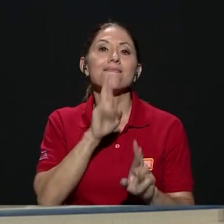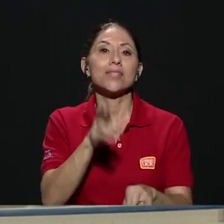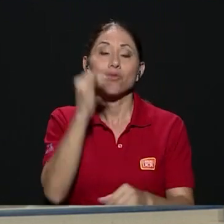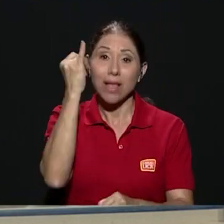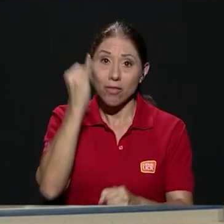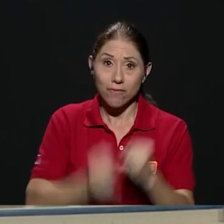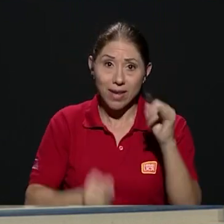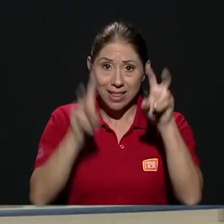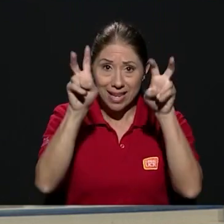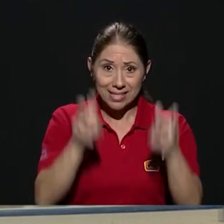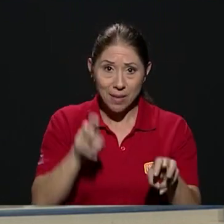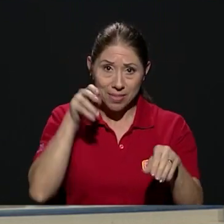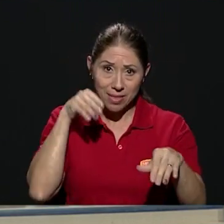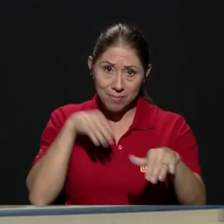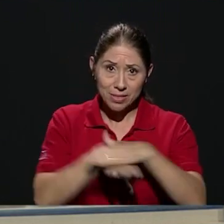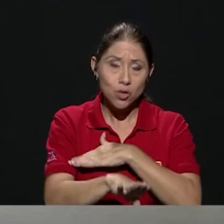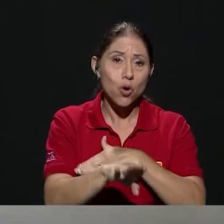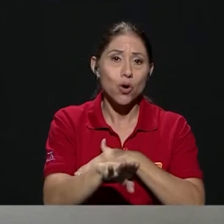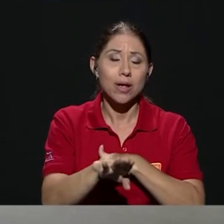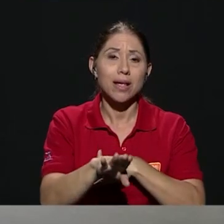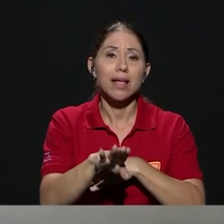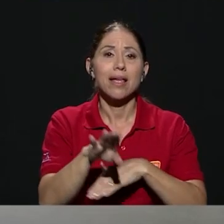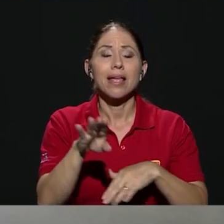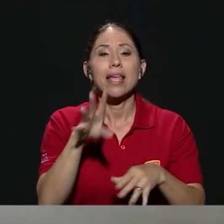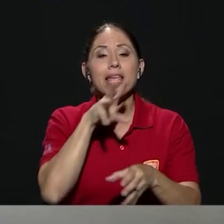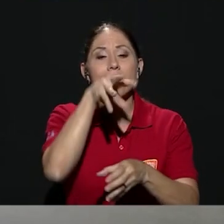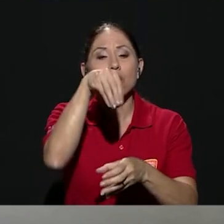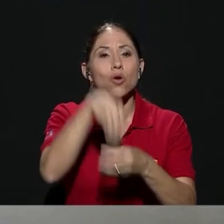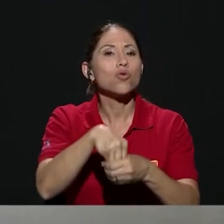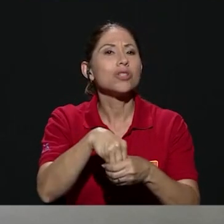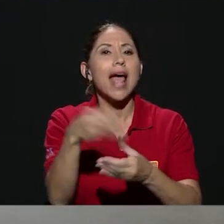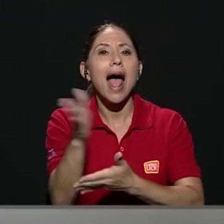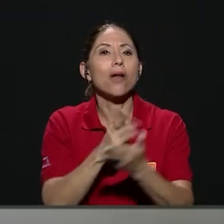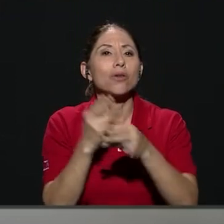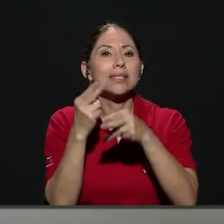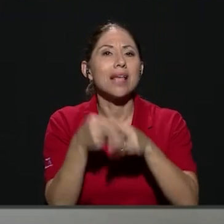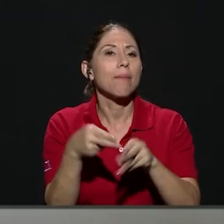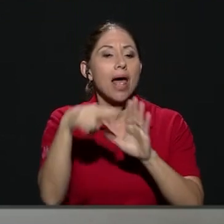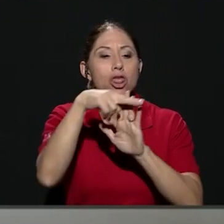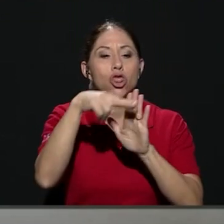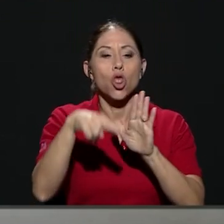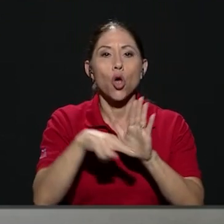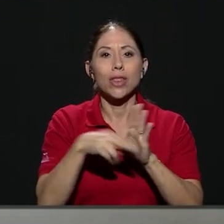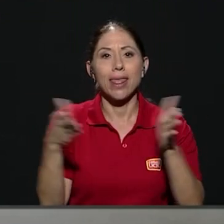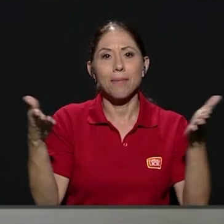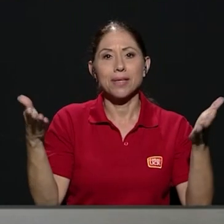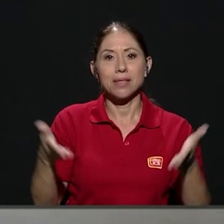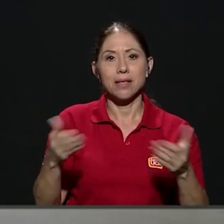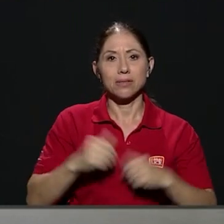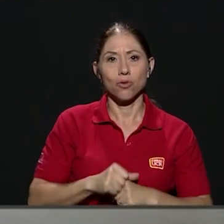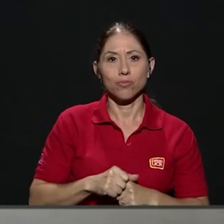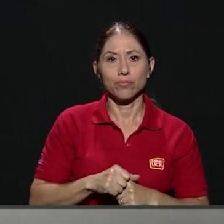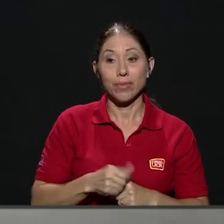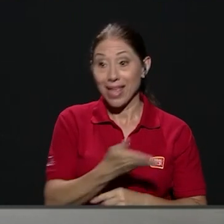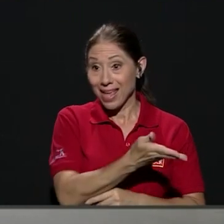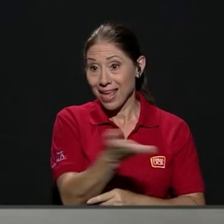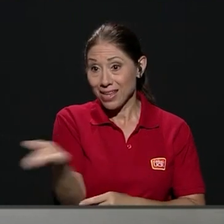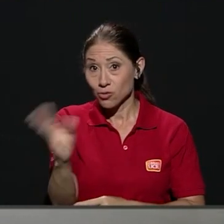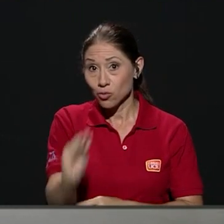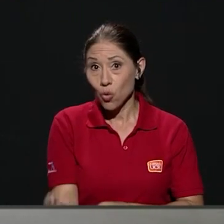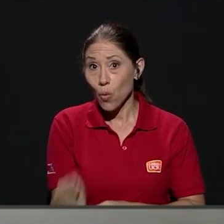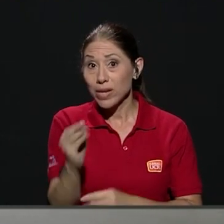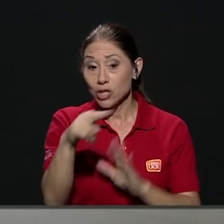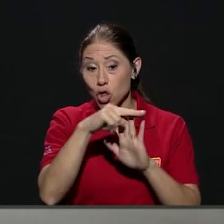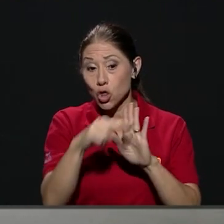de admisión, incluye lo que se llama la nota de presentación. Y la nota de presentación de los muchachos se